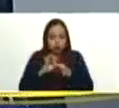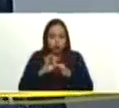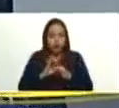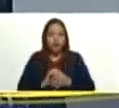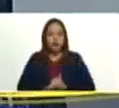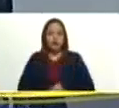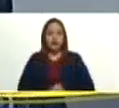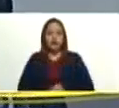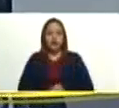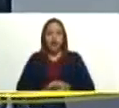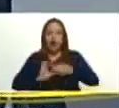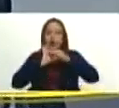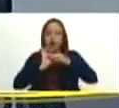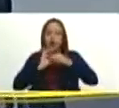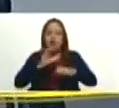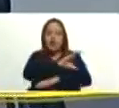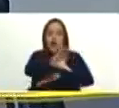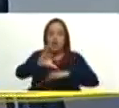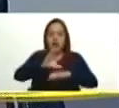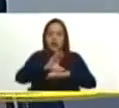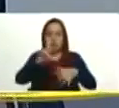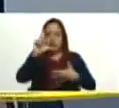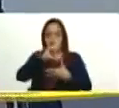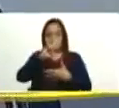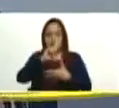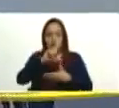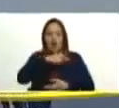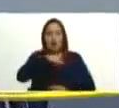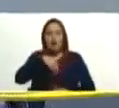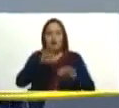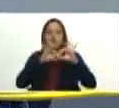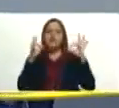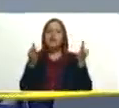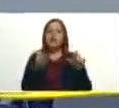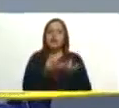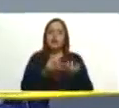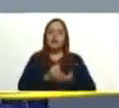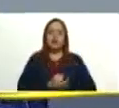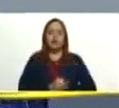Caribbean une al Caribe y América families. Latina, a nuestras familias.